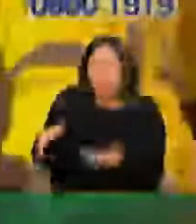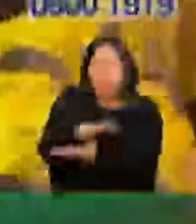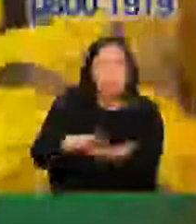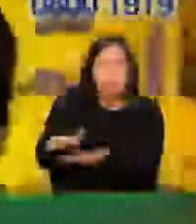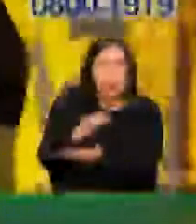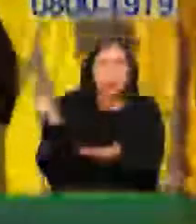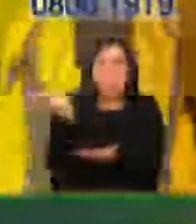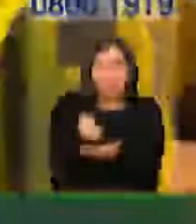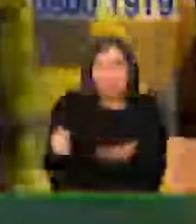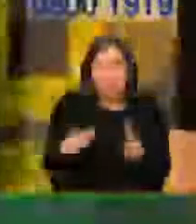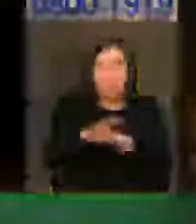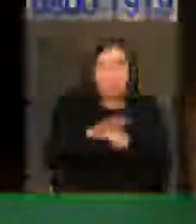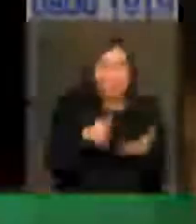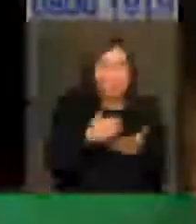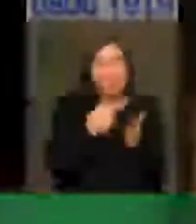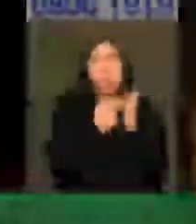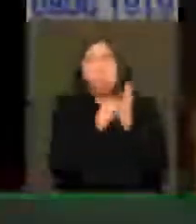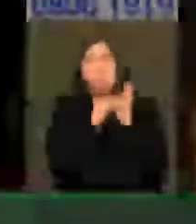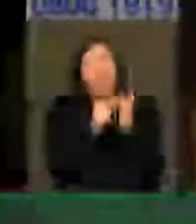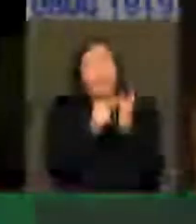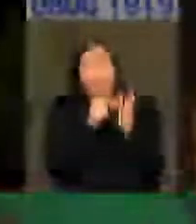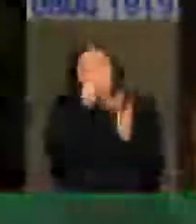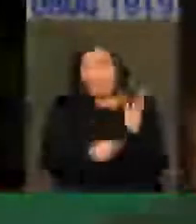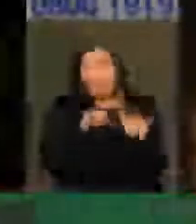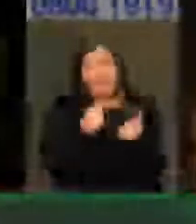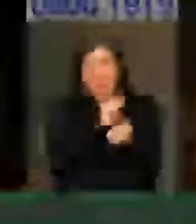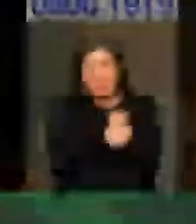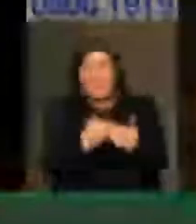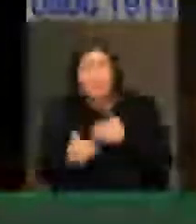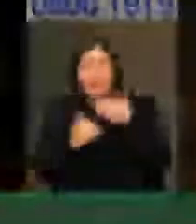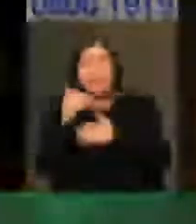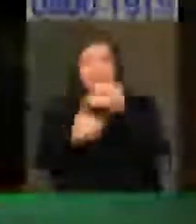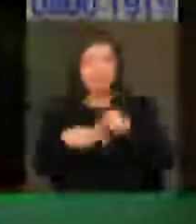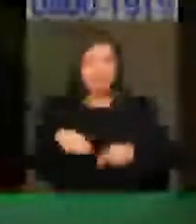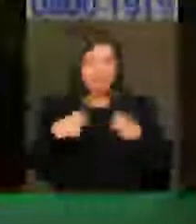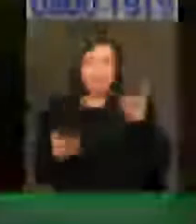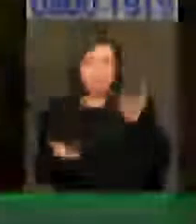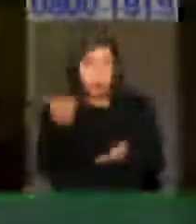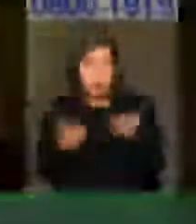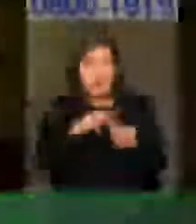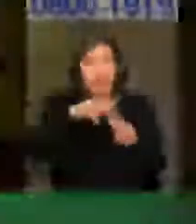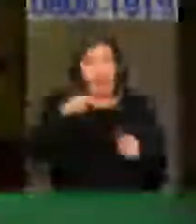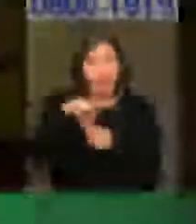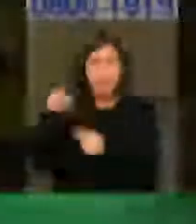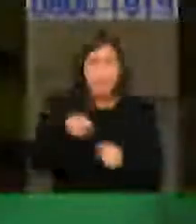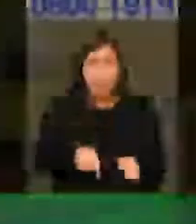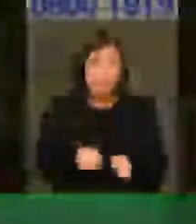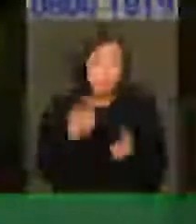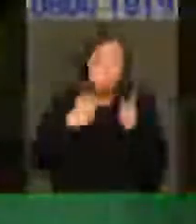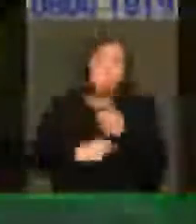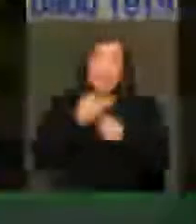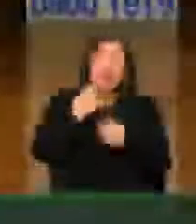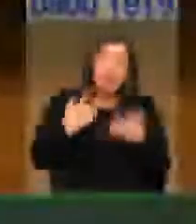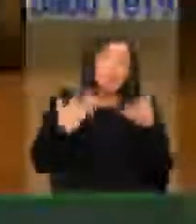ya han estado presos y avanzar en la investigación. Heber le dijo a los legisladores que integran la comisión que le gustaría, sin embargo, lograr